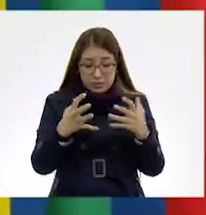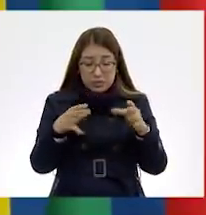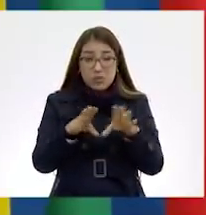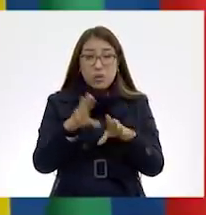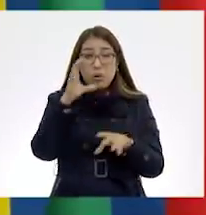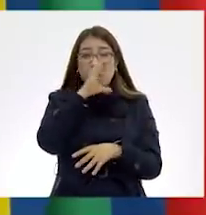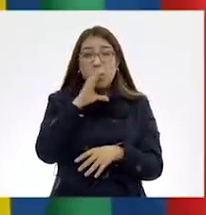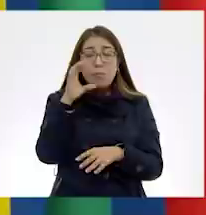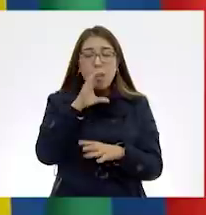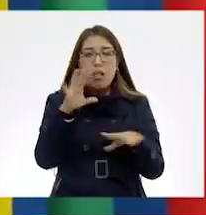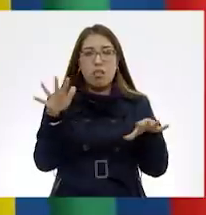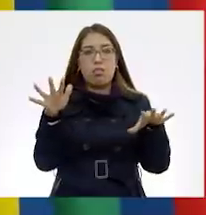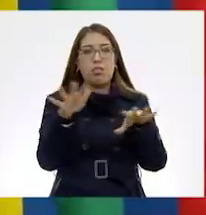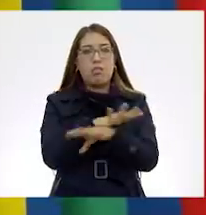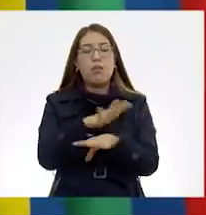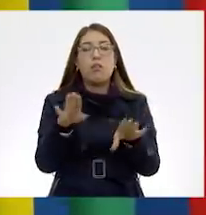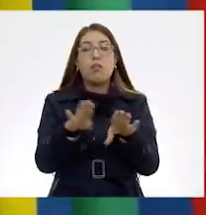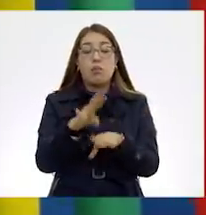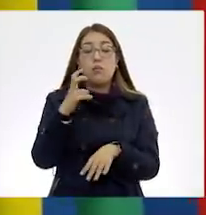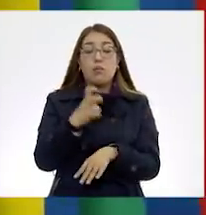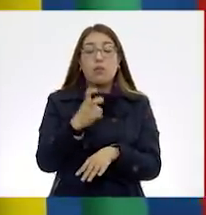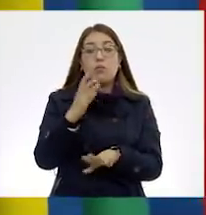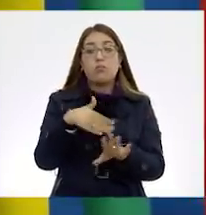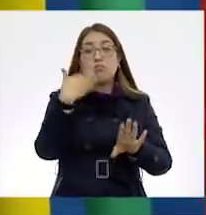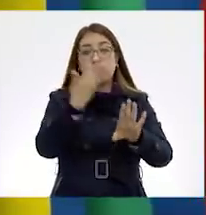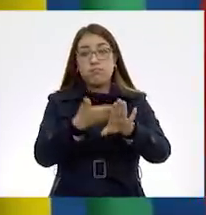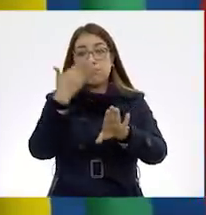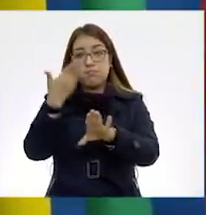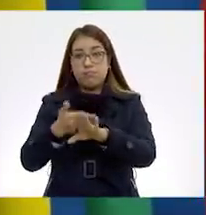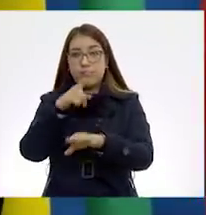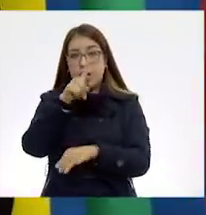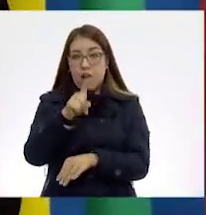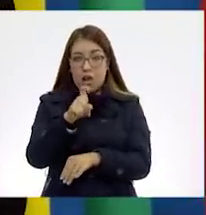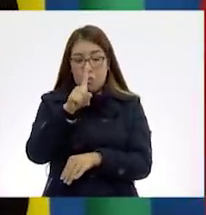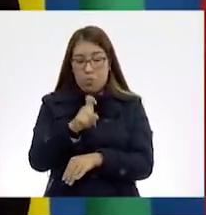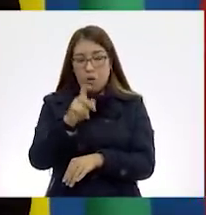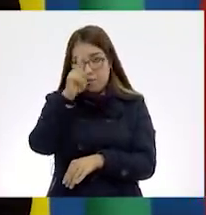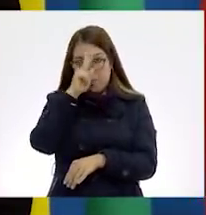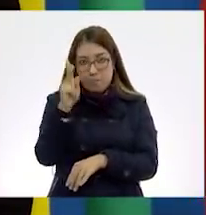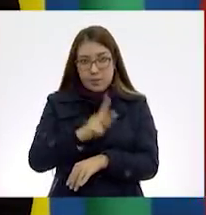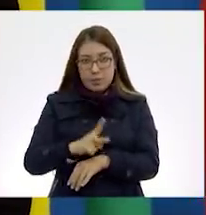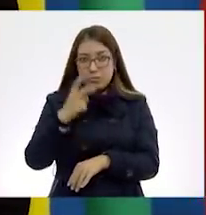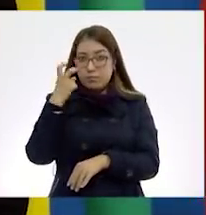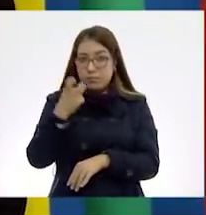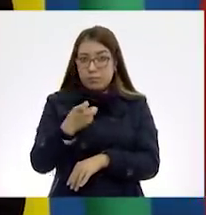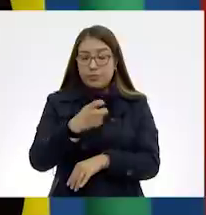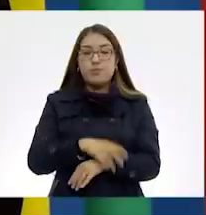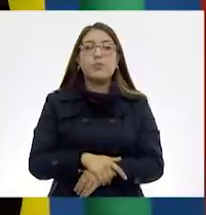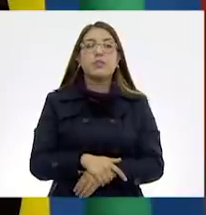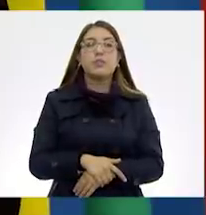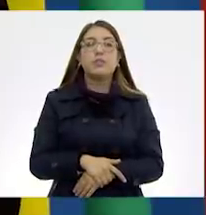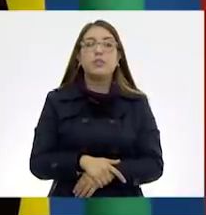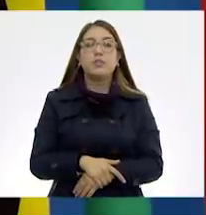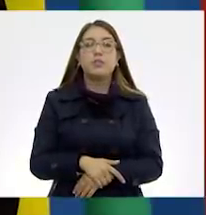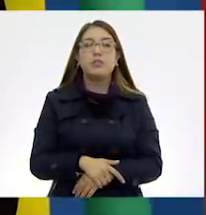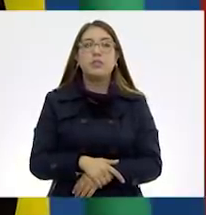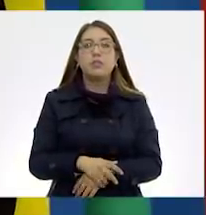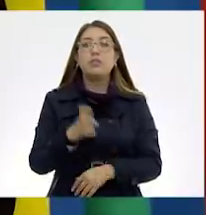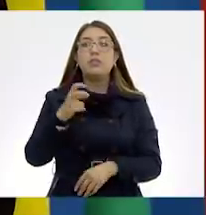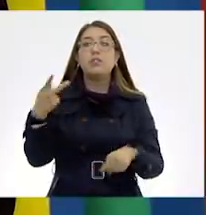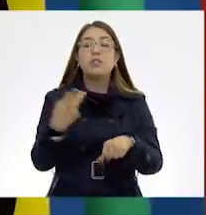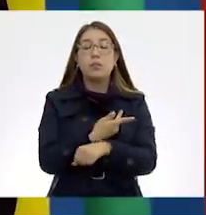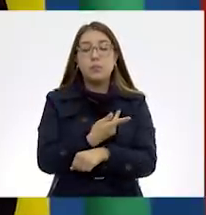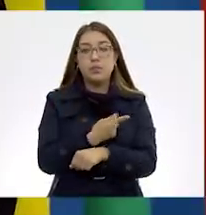su impacto en los recursos hídricos. Dicho impacto modifica la recarga de los